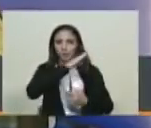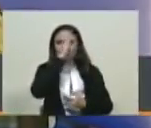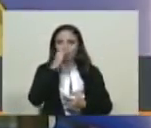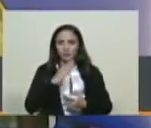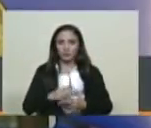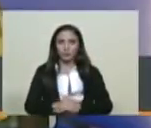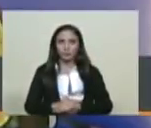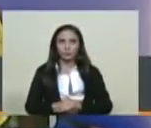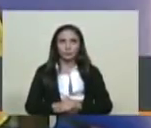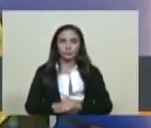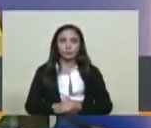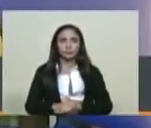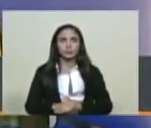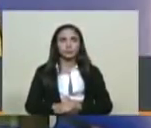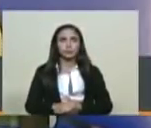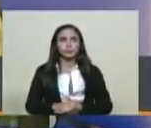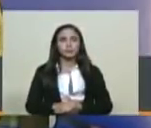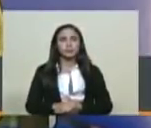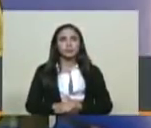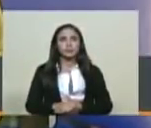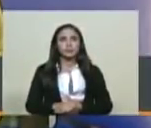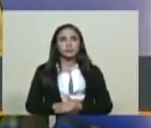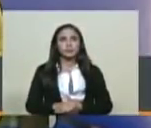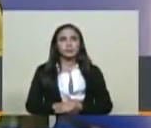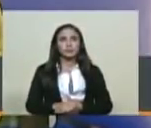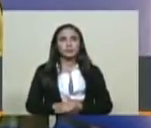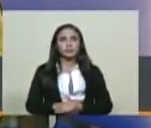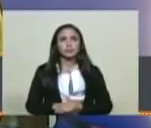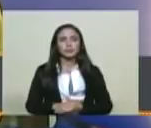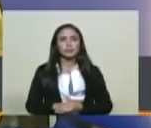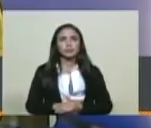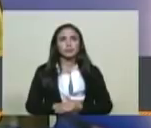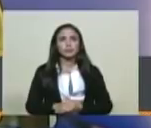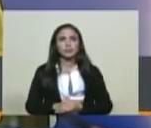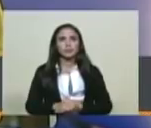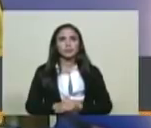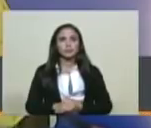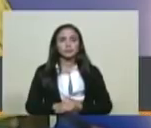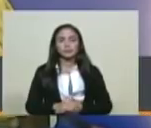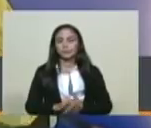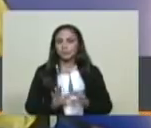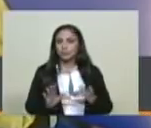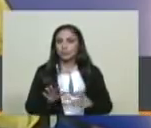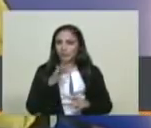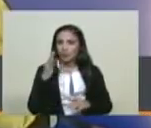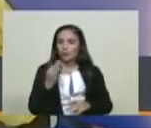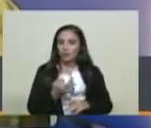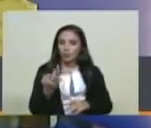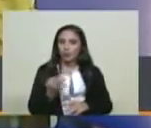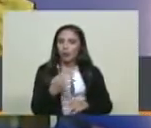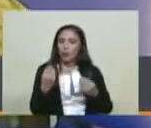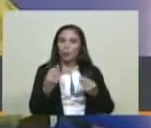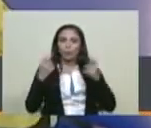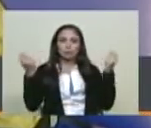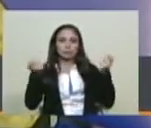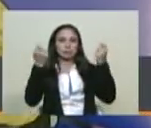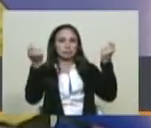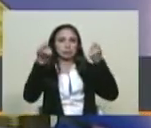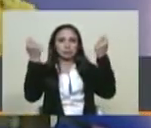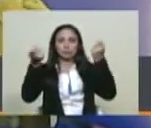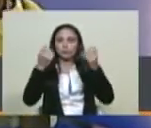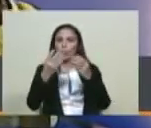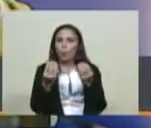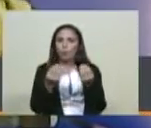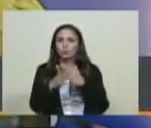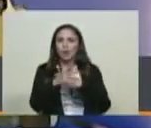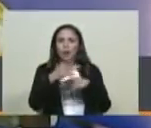¡Que viva el Brasil! De verdad, es impresionante la campaña en los medios, en los globos,